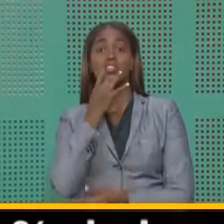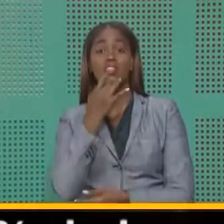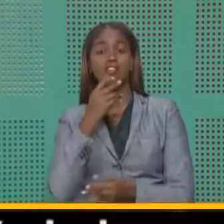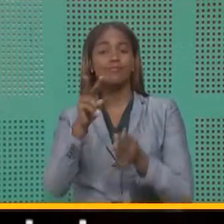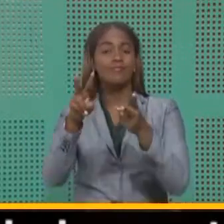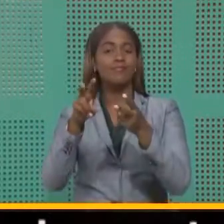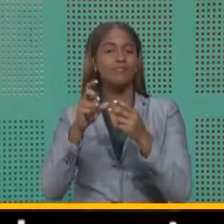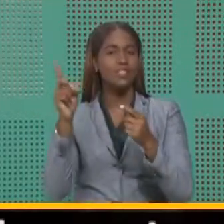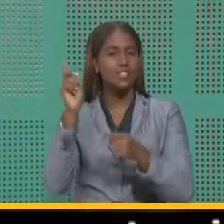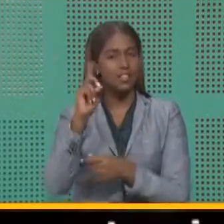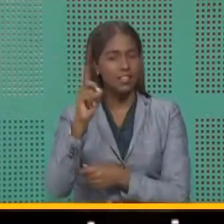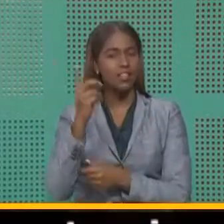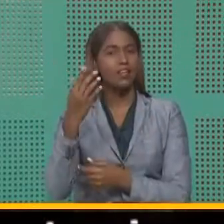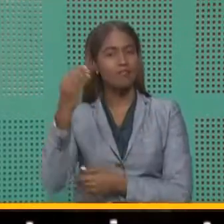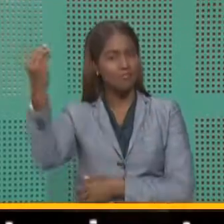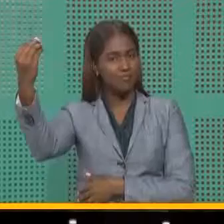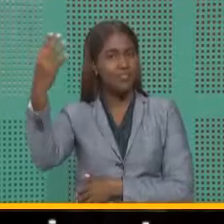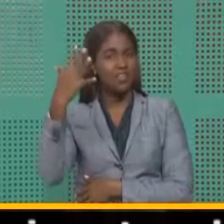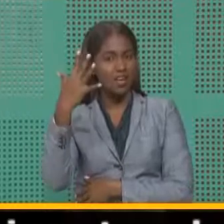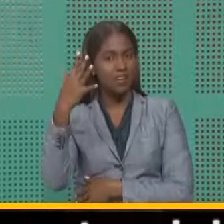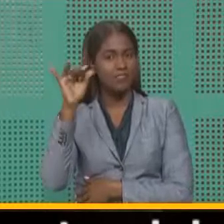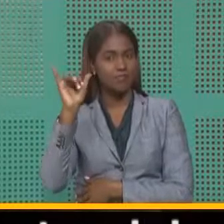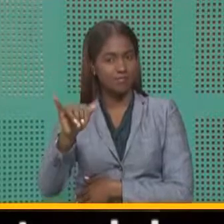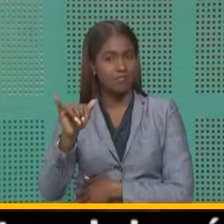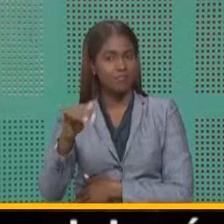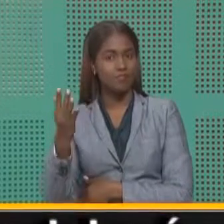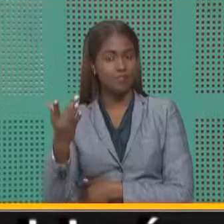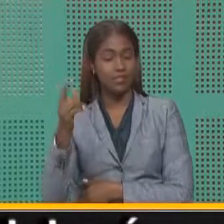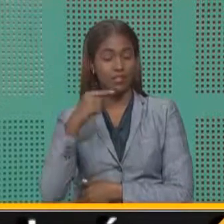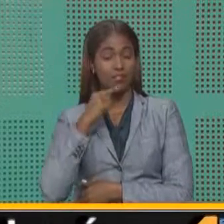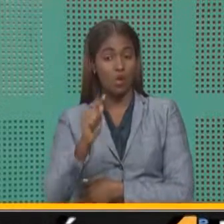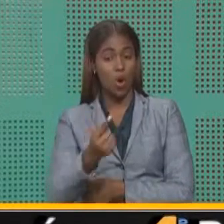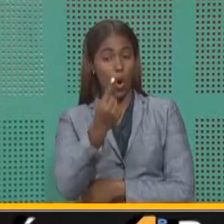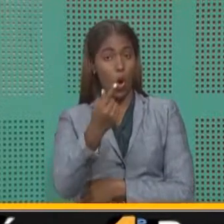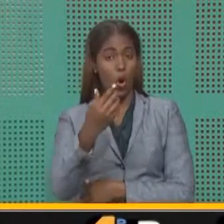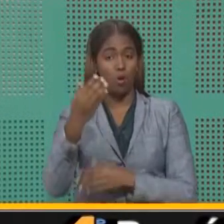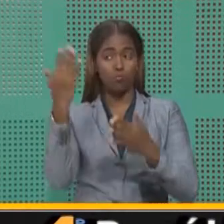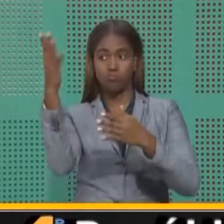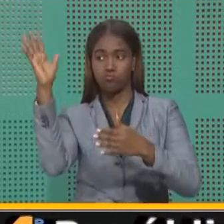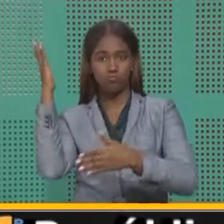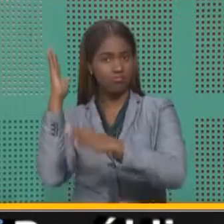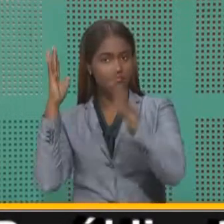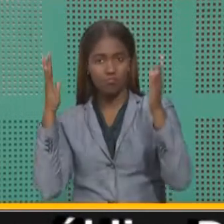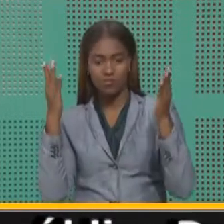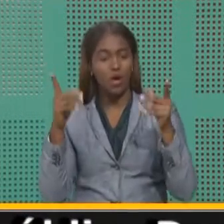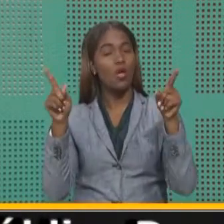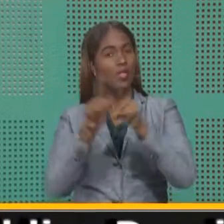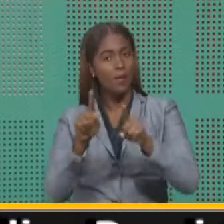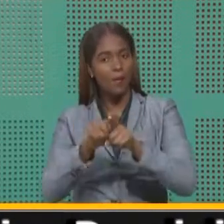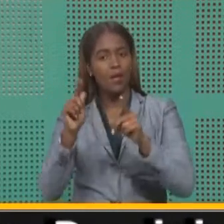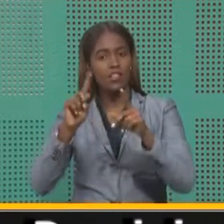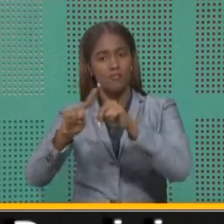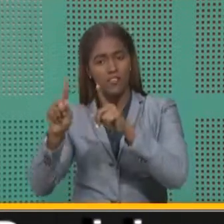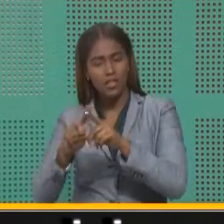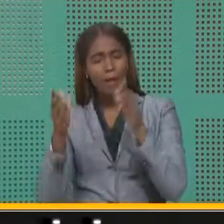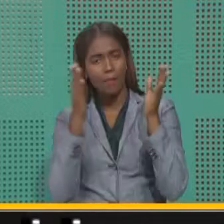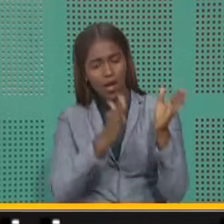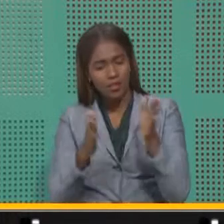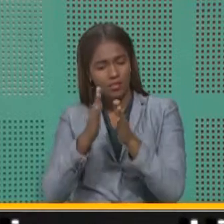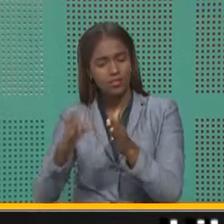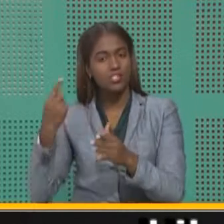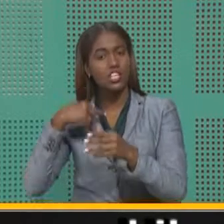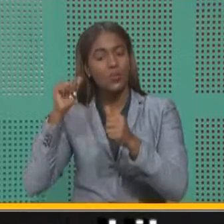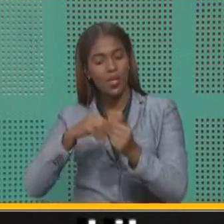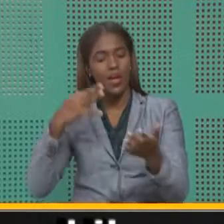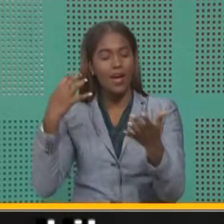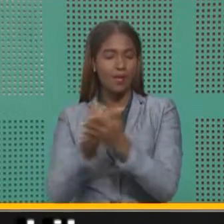excepto algunas provienen del sol no solo por la fotosíntesis sino por una cantidad de procesos que podemos